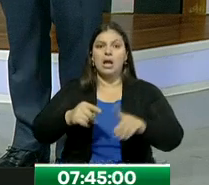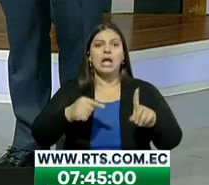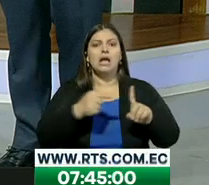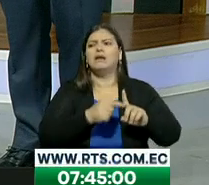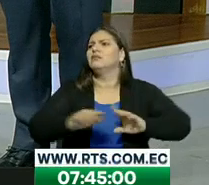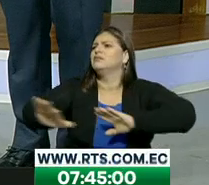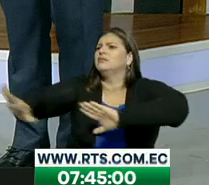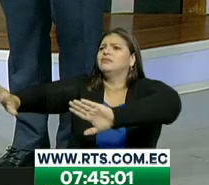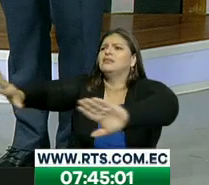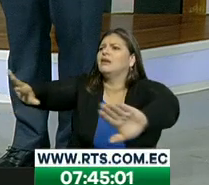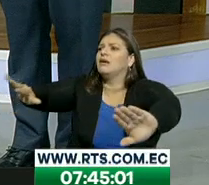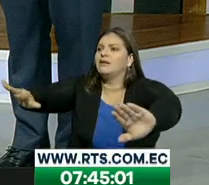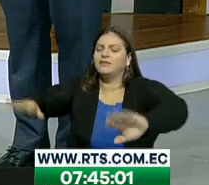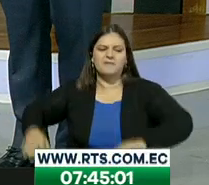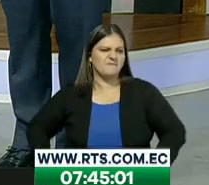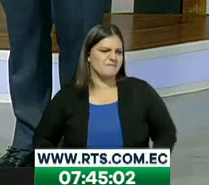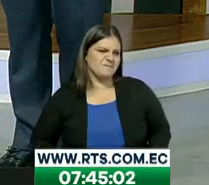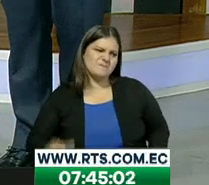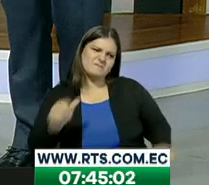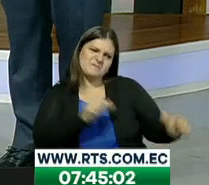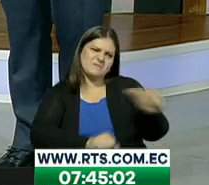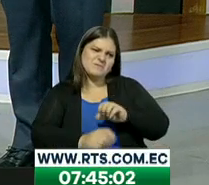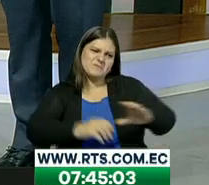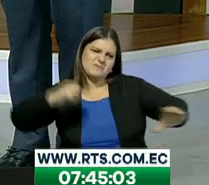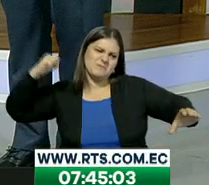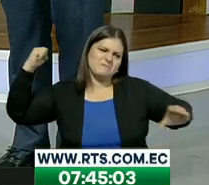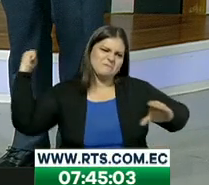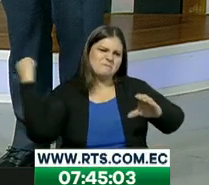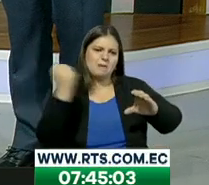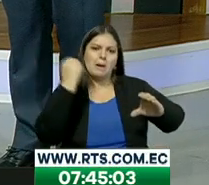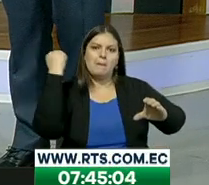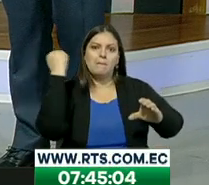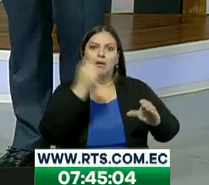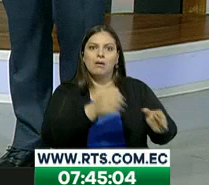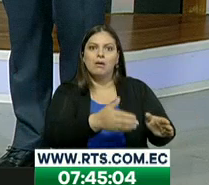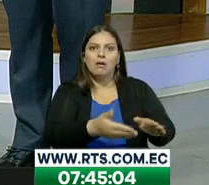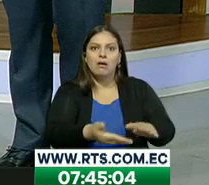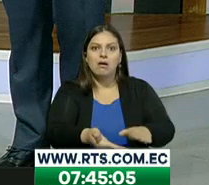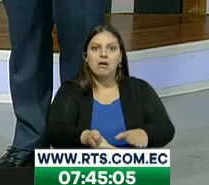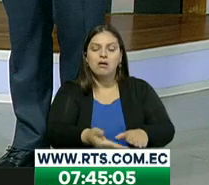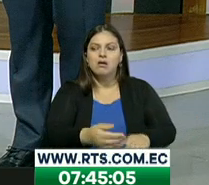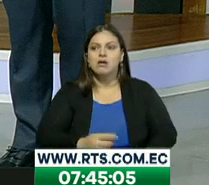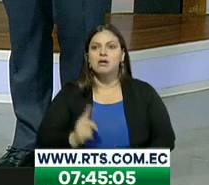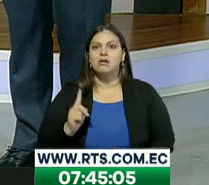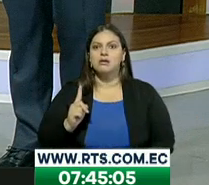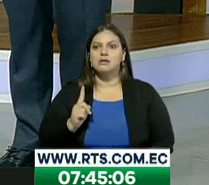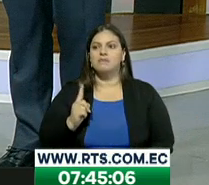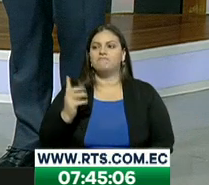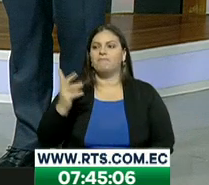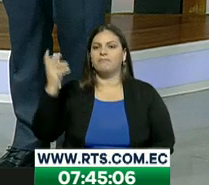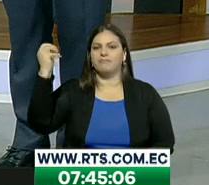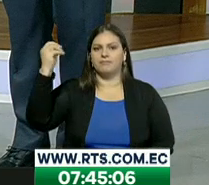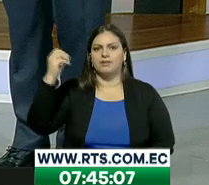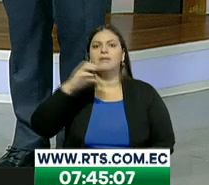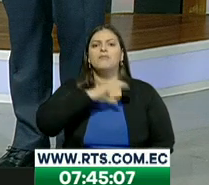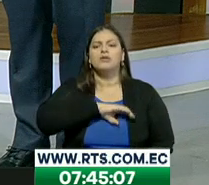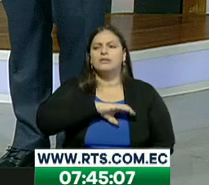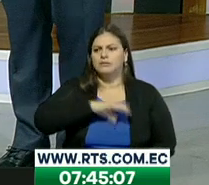la provincia de Los Ríos. Uno de ellos lo hirió de muerte y huyó, aunque luego fue capturado por la